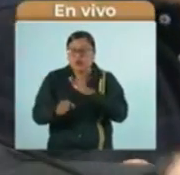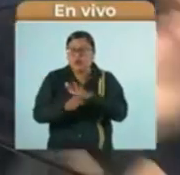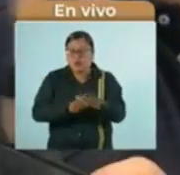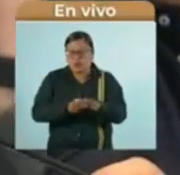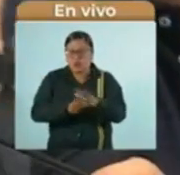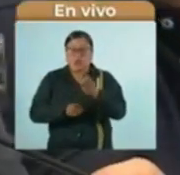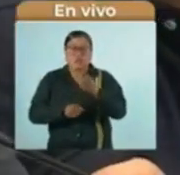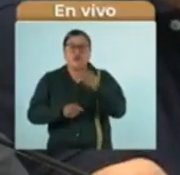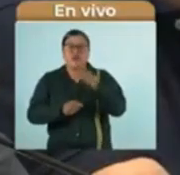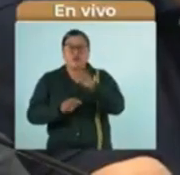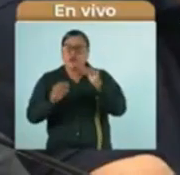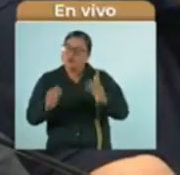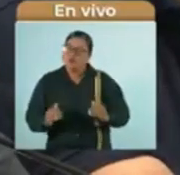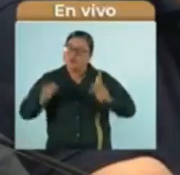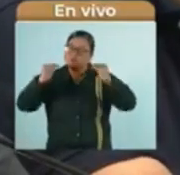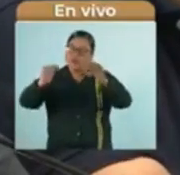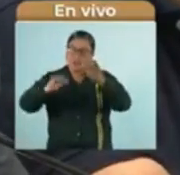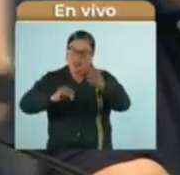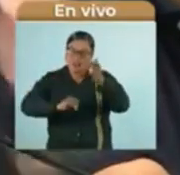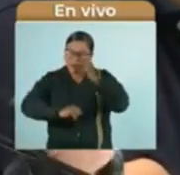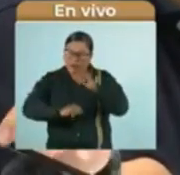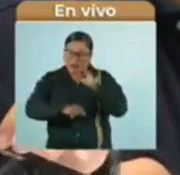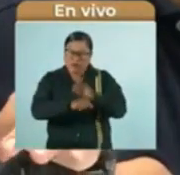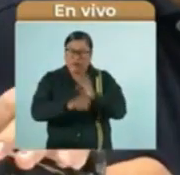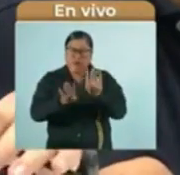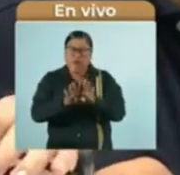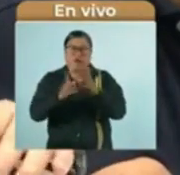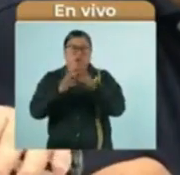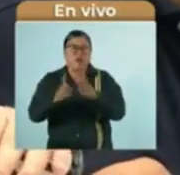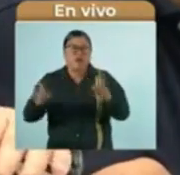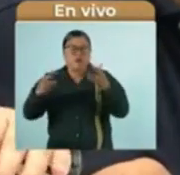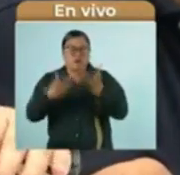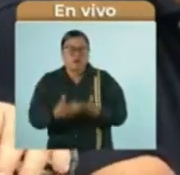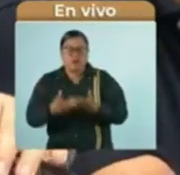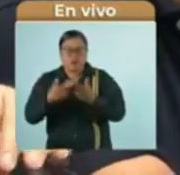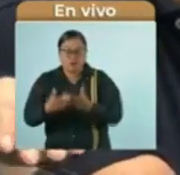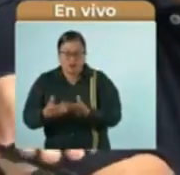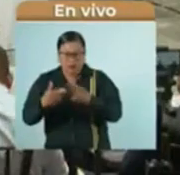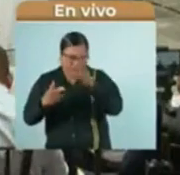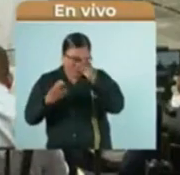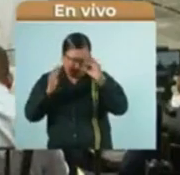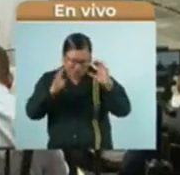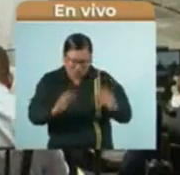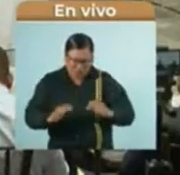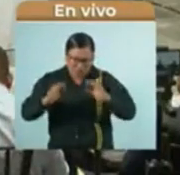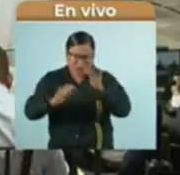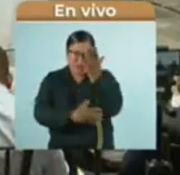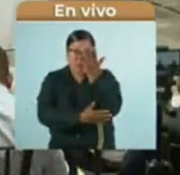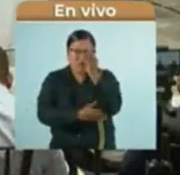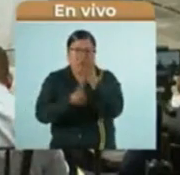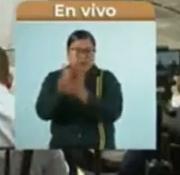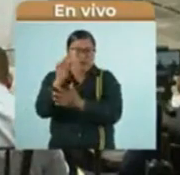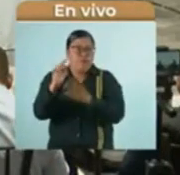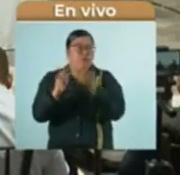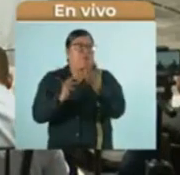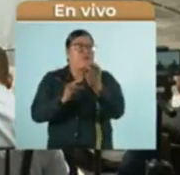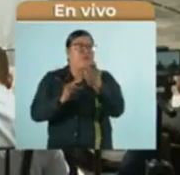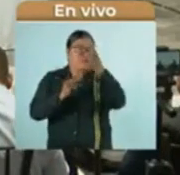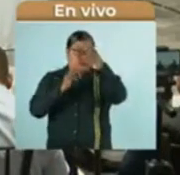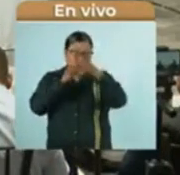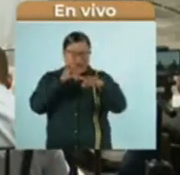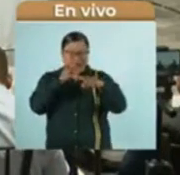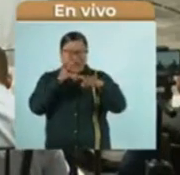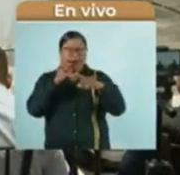y usos potenciales, siempre en consistencia con el desarrollo sustentable y el cuidado del ambiente, zonificando